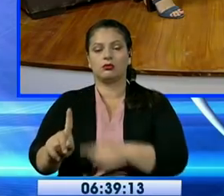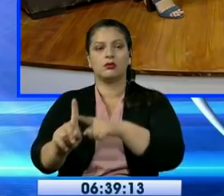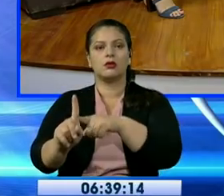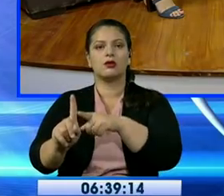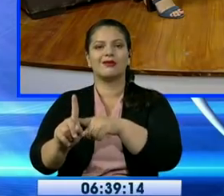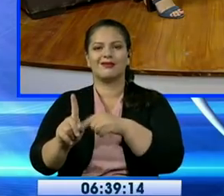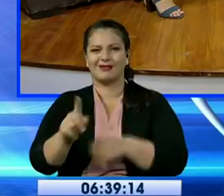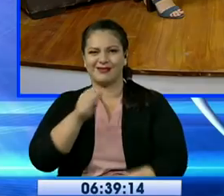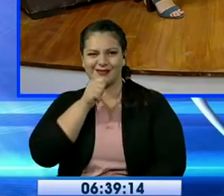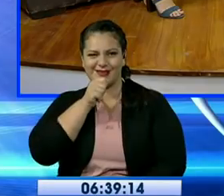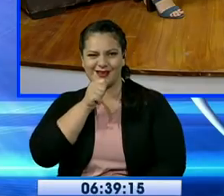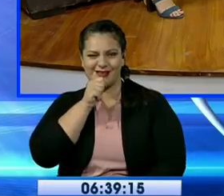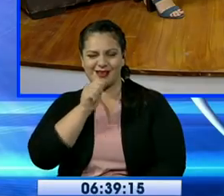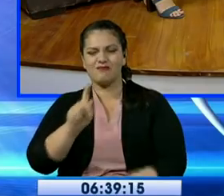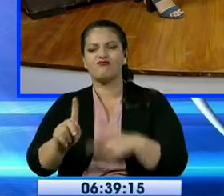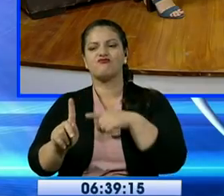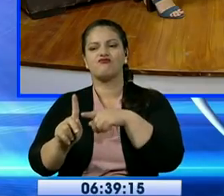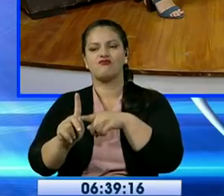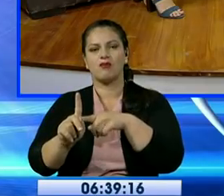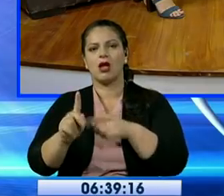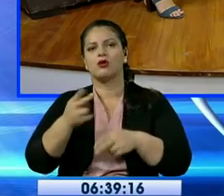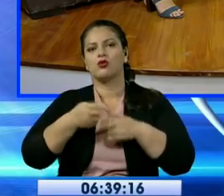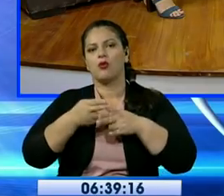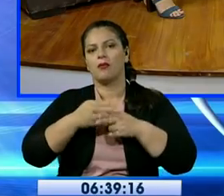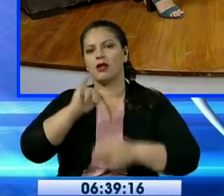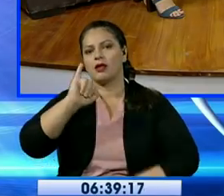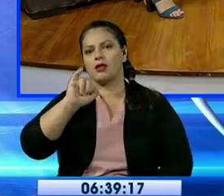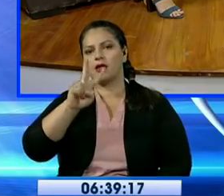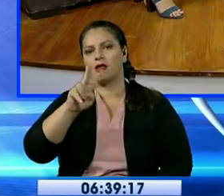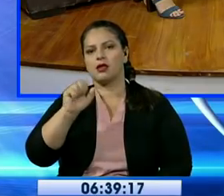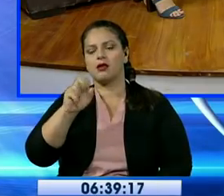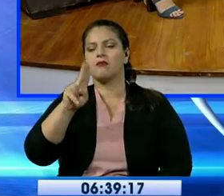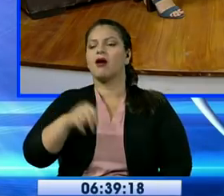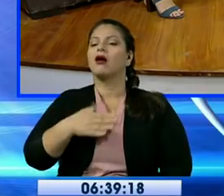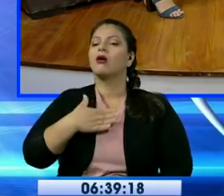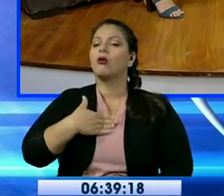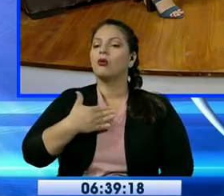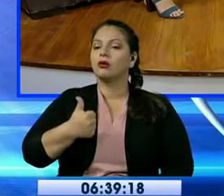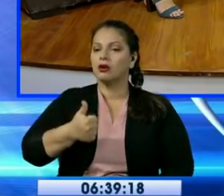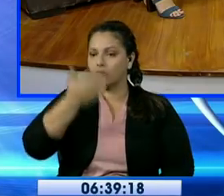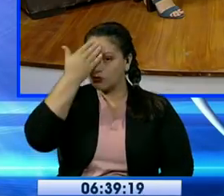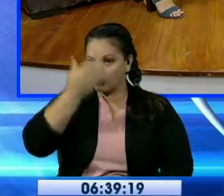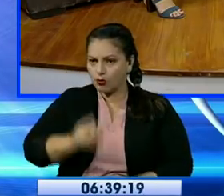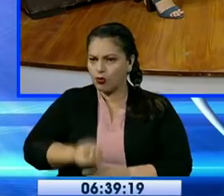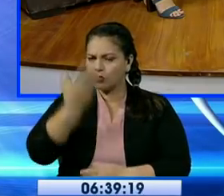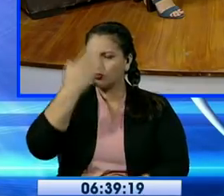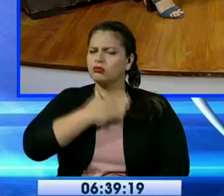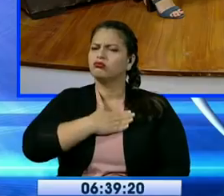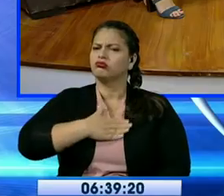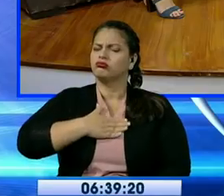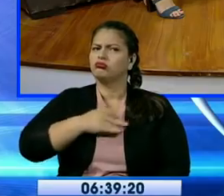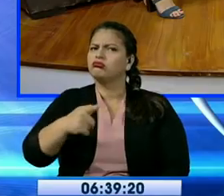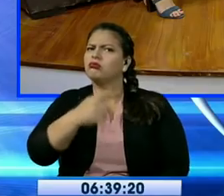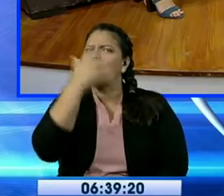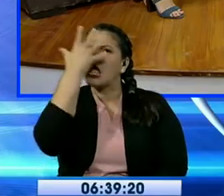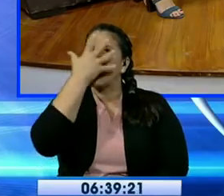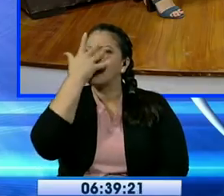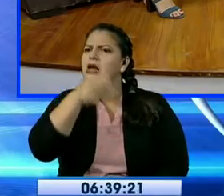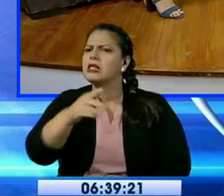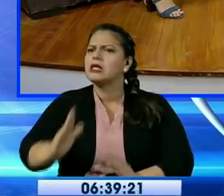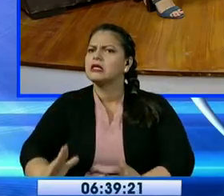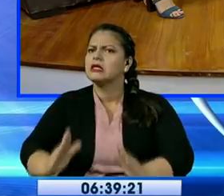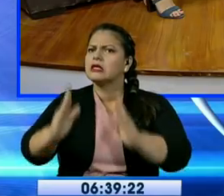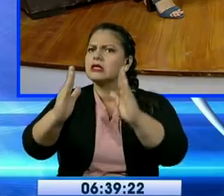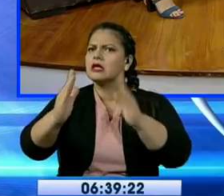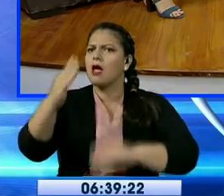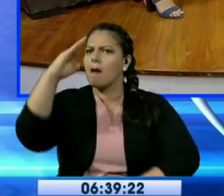nuestro enviado especial, Iván Casamil. Iván, buenos días, un gusto saludarte. Quisiéramos conocer cuál es la situación de los afectados a este